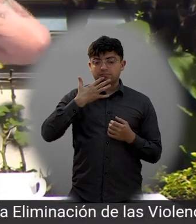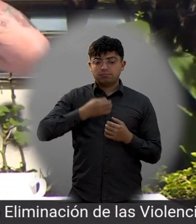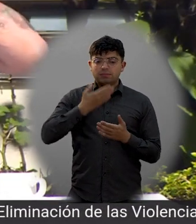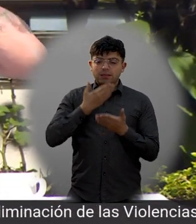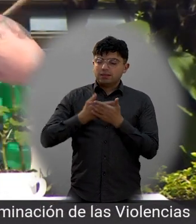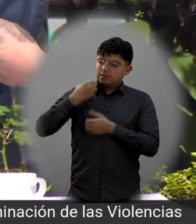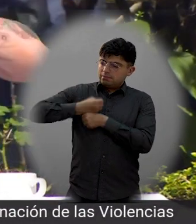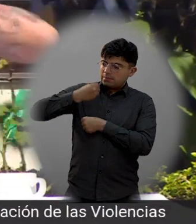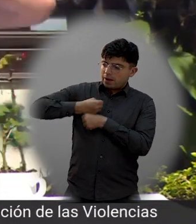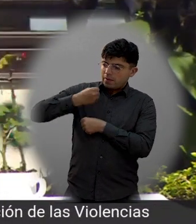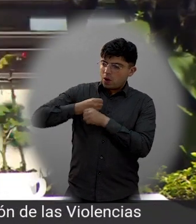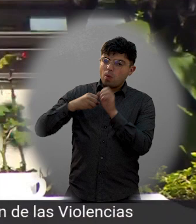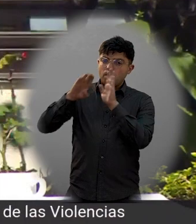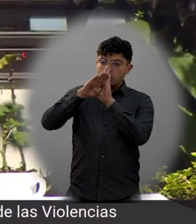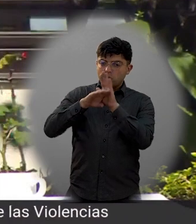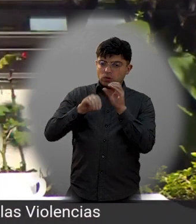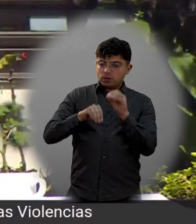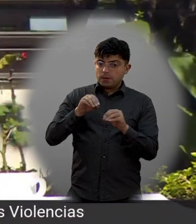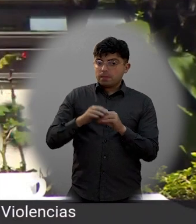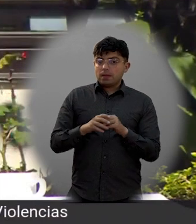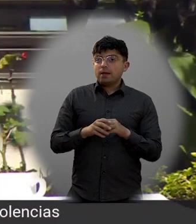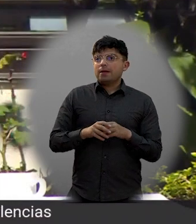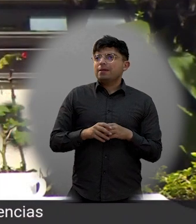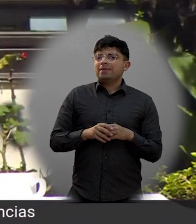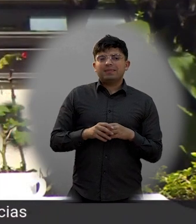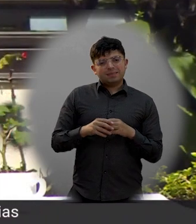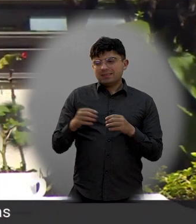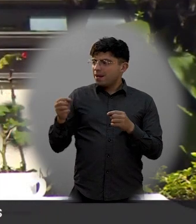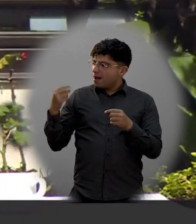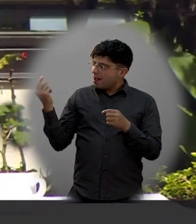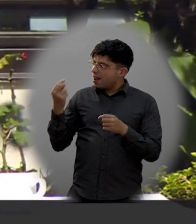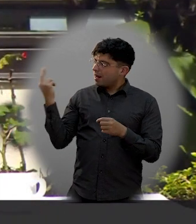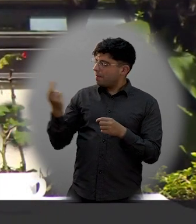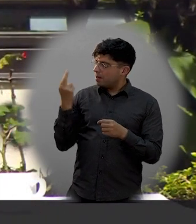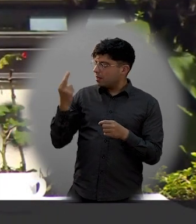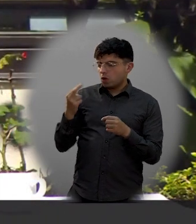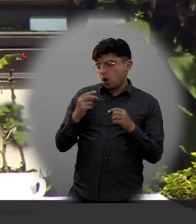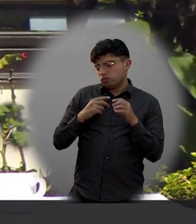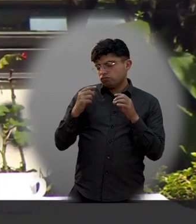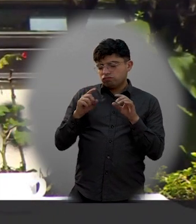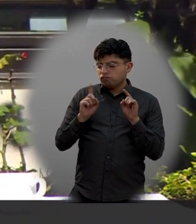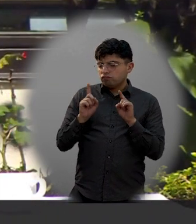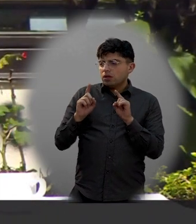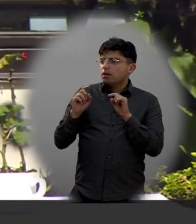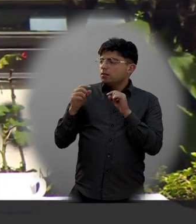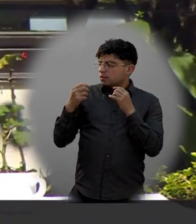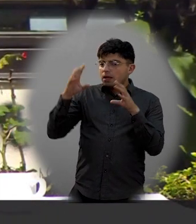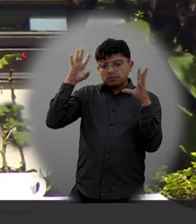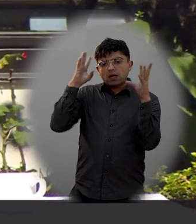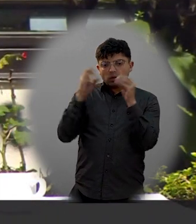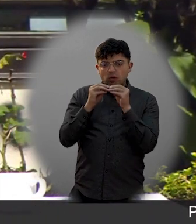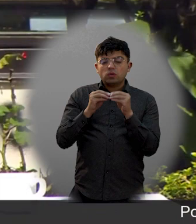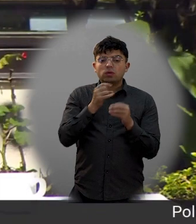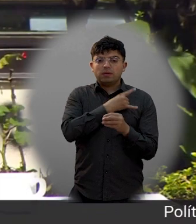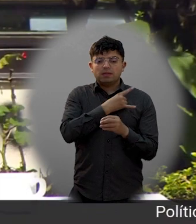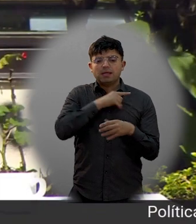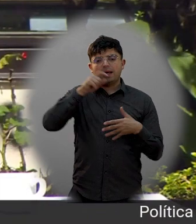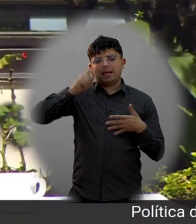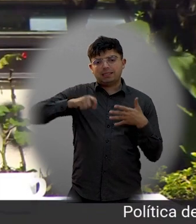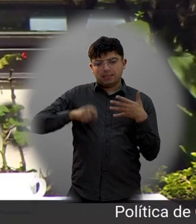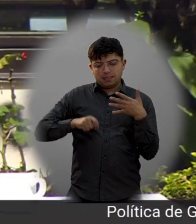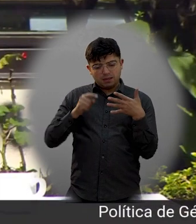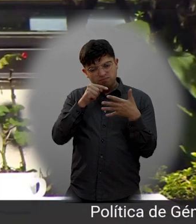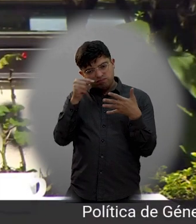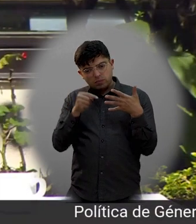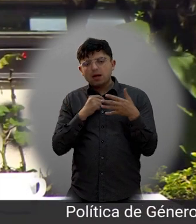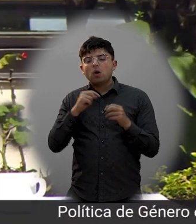este trabajo. Digamos que no voy a repetir lo que ustedes ya dijeron, concuerdo en que la universidad necesita no solamente hacer